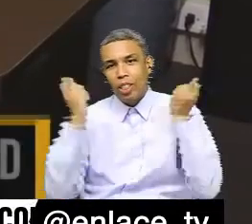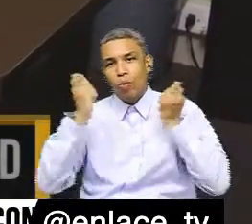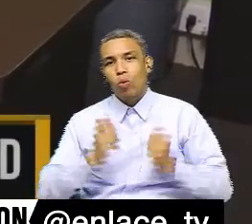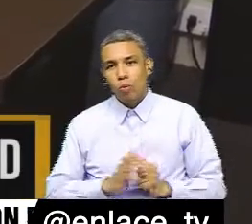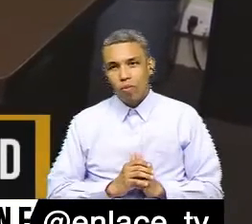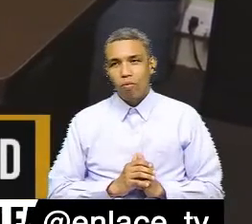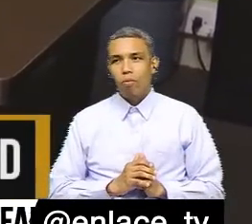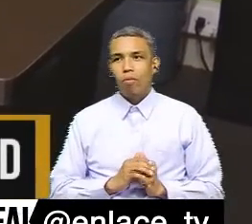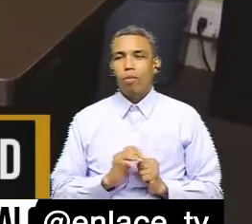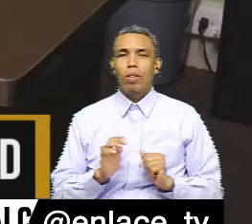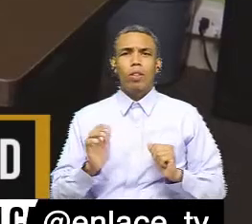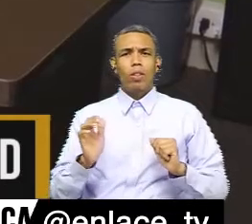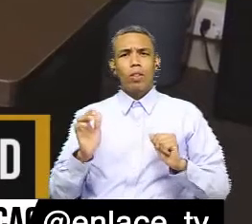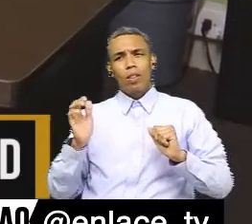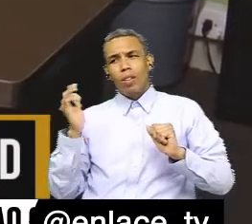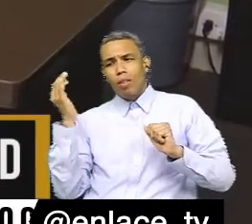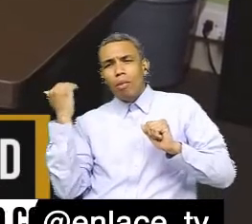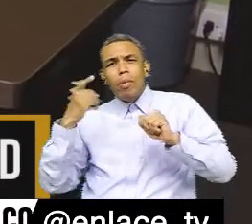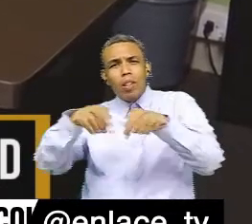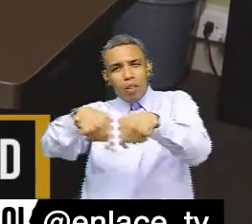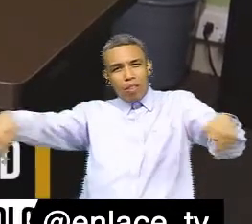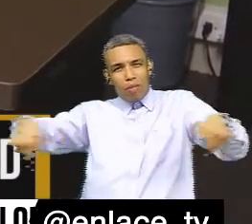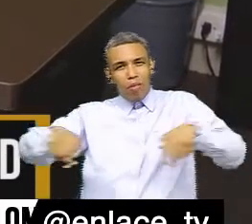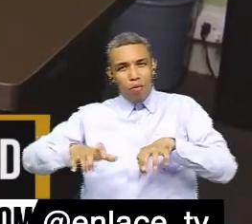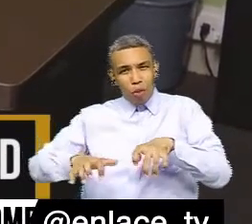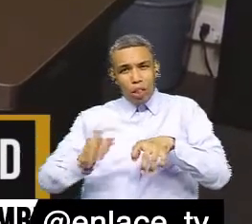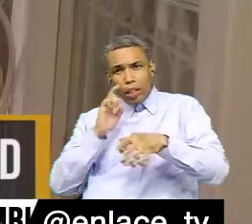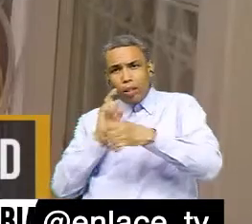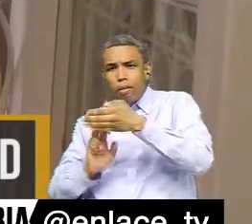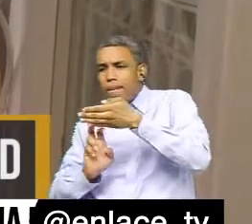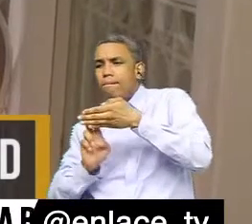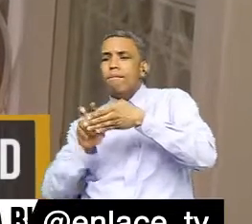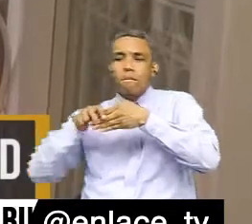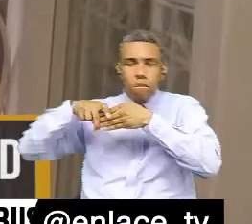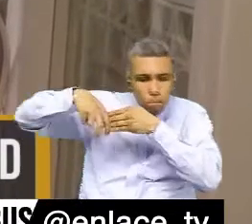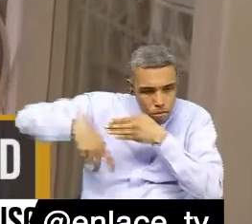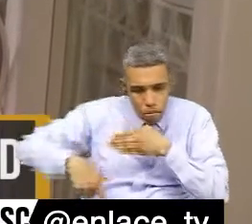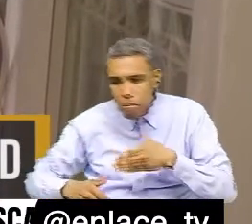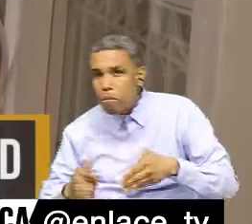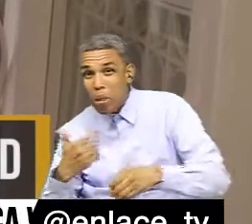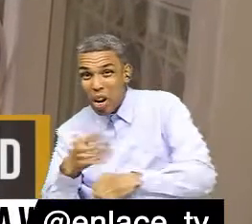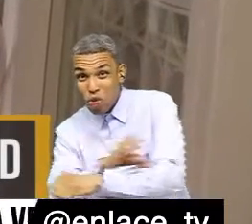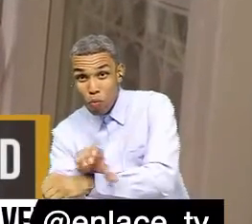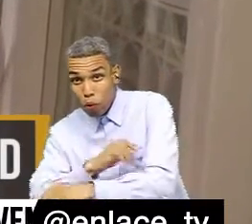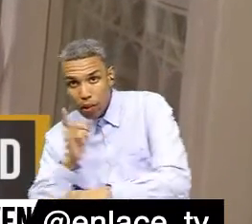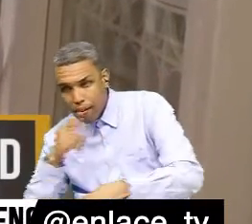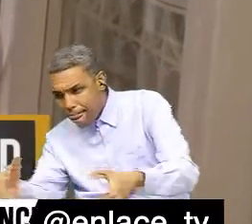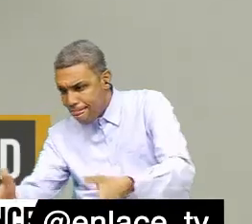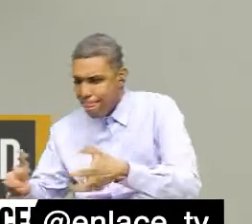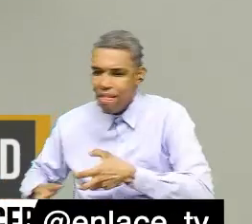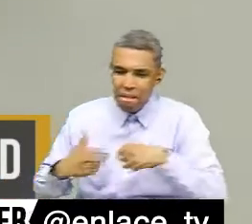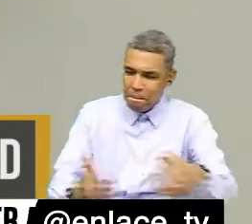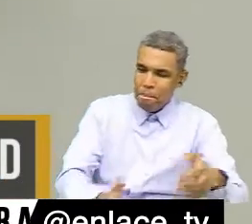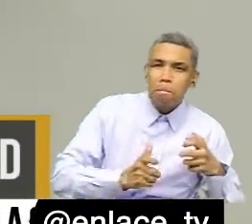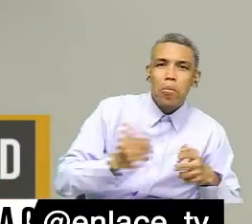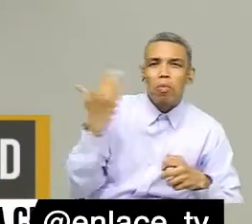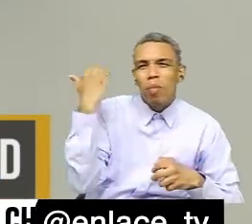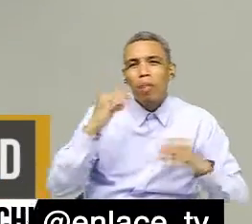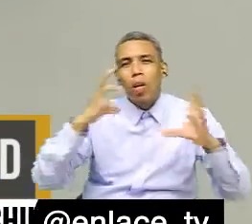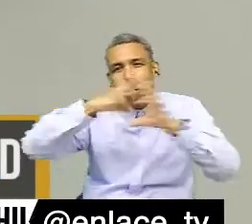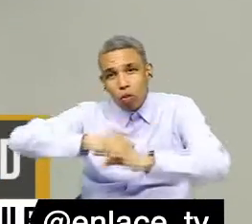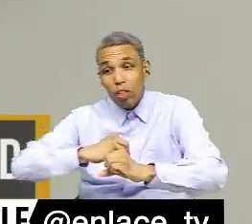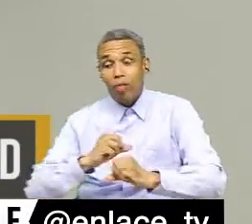de ventosa de varios equipos de oficina en este complejo de abogados según los afectados los delincuentes habrían ingresado en la noche hoy las